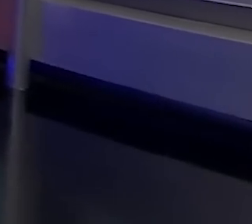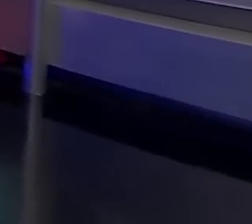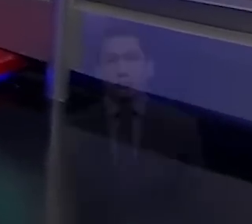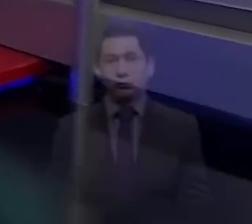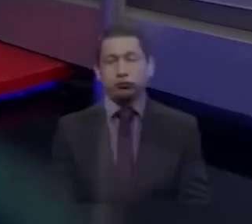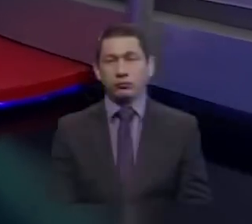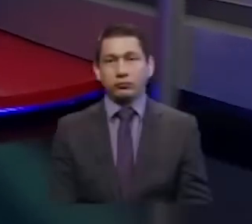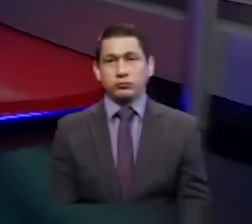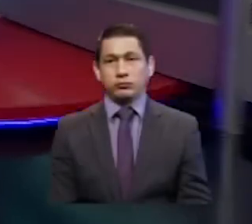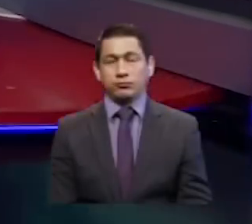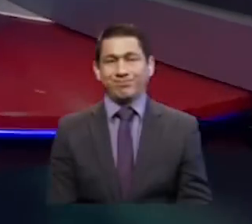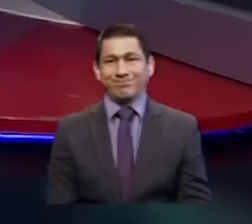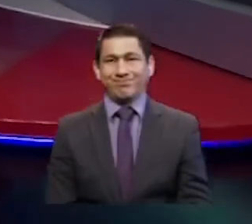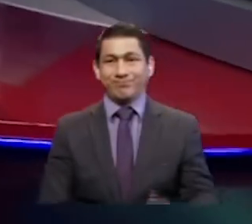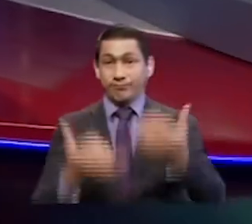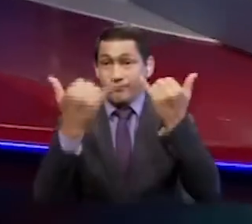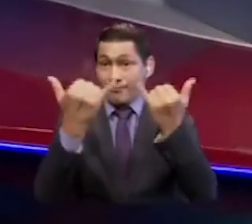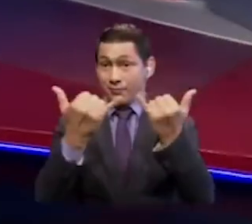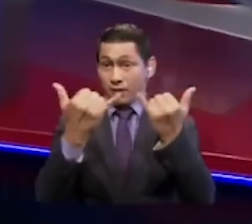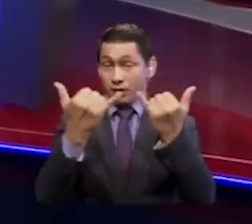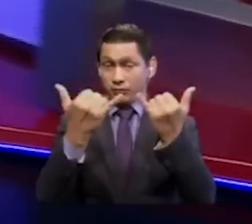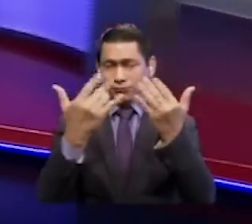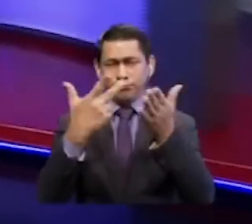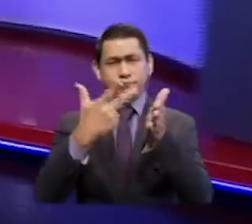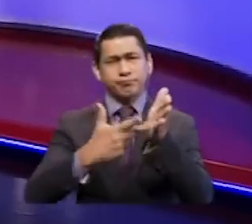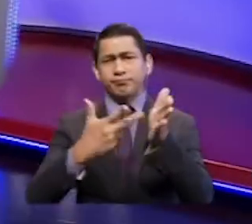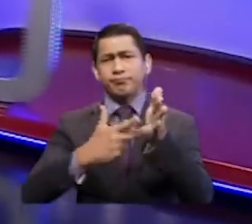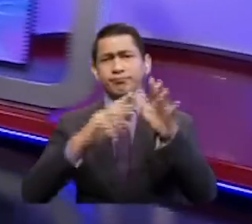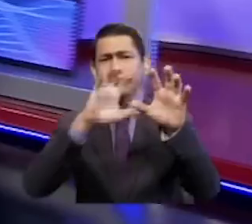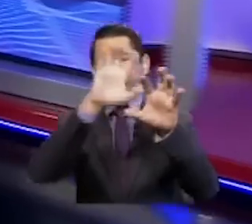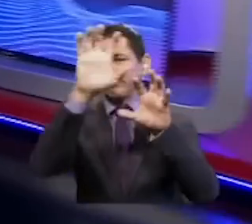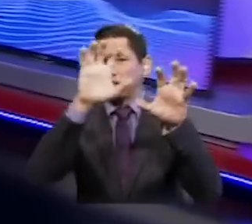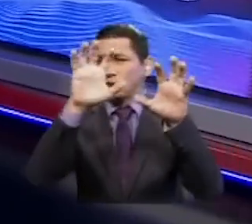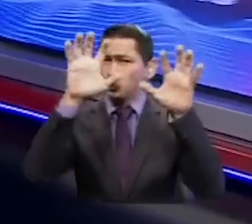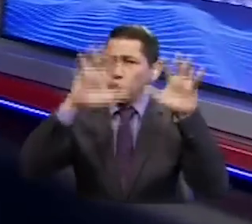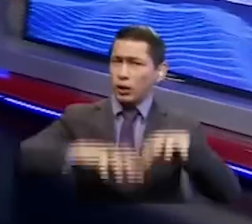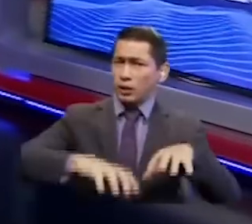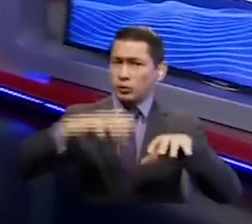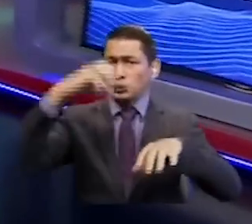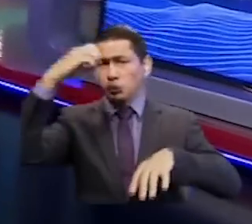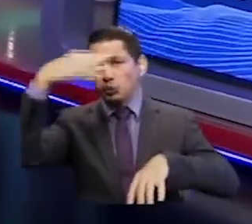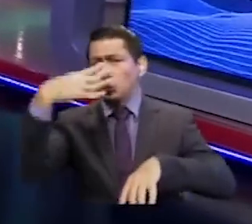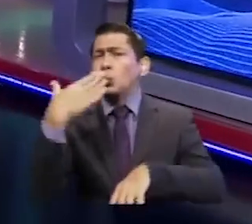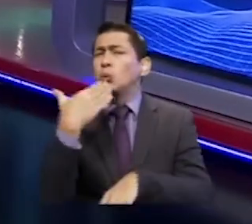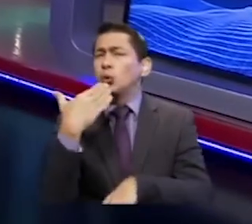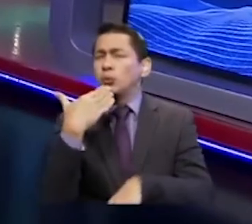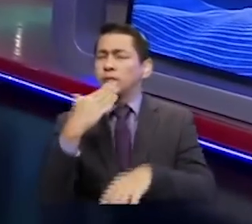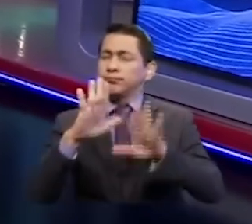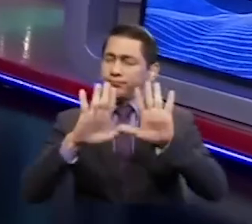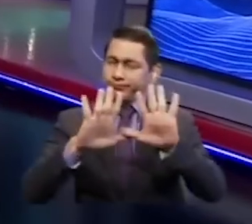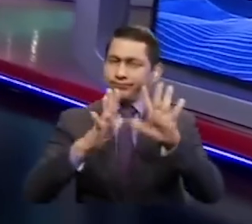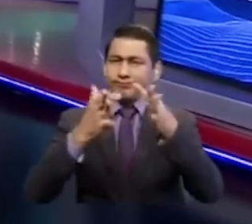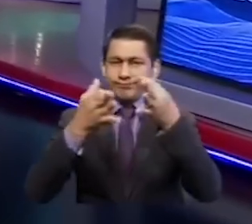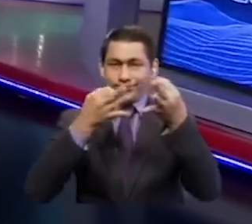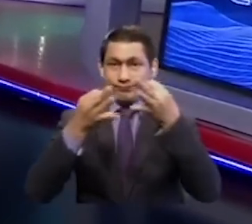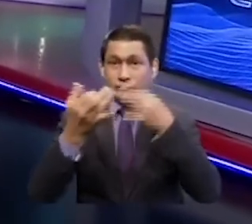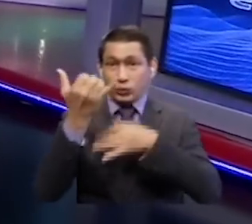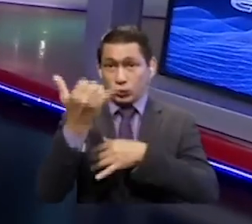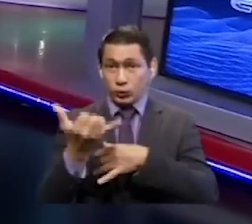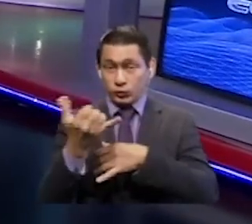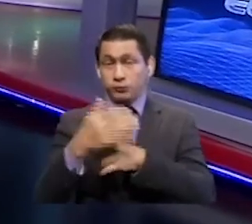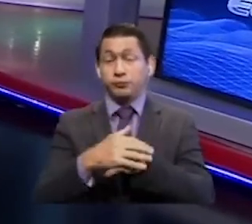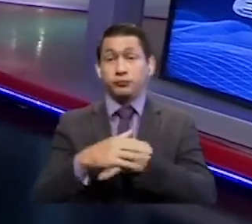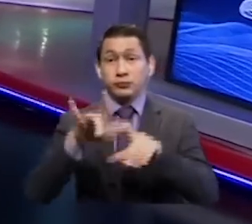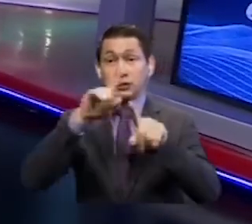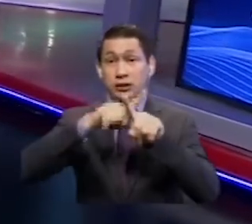7:30 a.m. Vamos con los datos que nos entrega el INAMI para conocer la proyección del clima y la temperatura en este día en